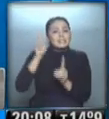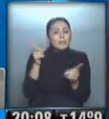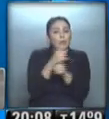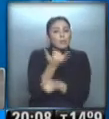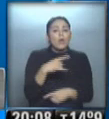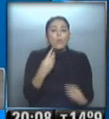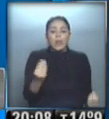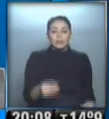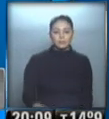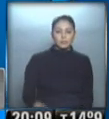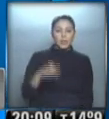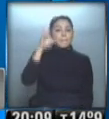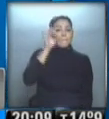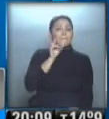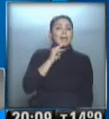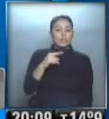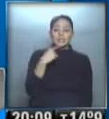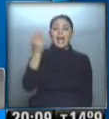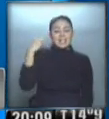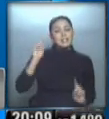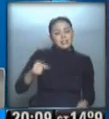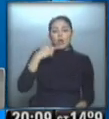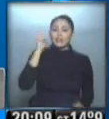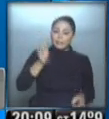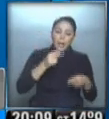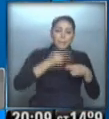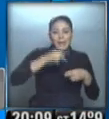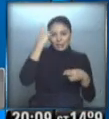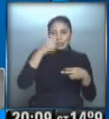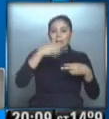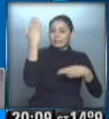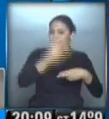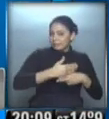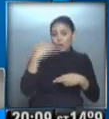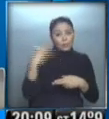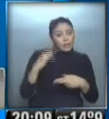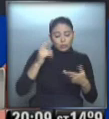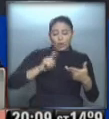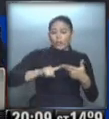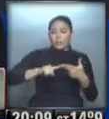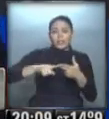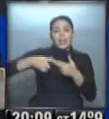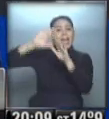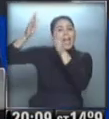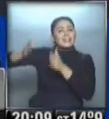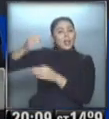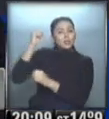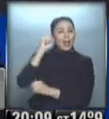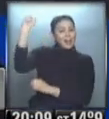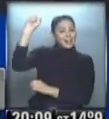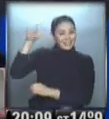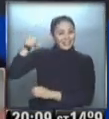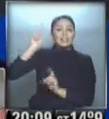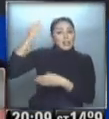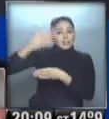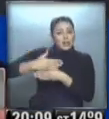En el informe se lo decía, lo decíamos también ayer, los parques nacionales tienen que cerrar, la Estatua de la Libertad tiene que cerrar. Esto